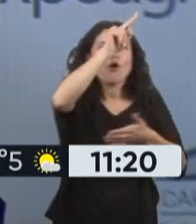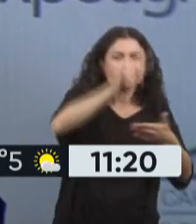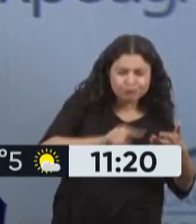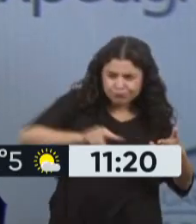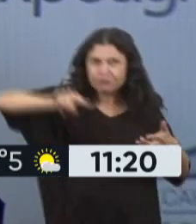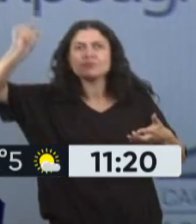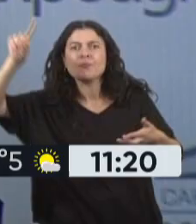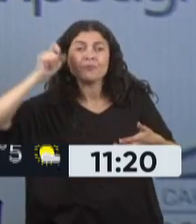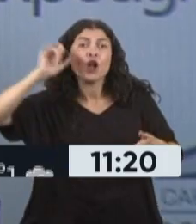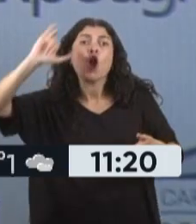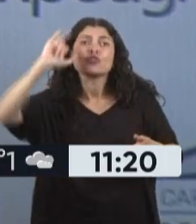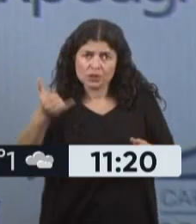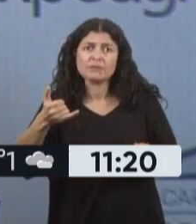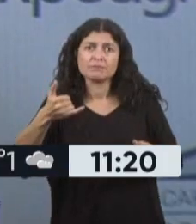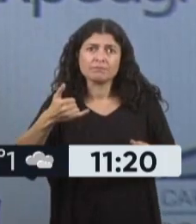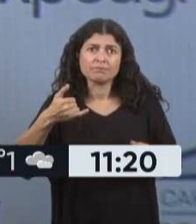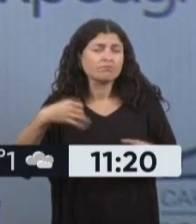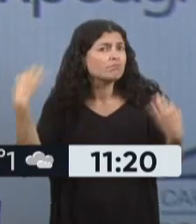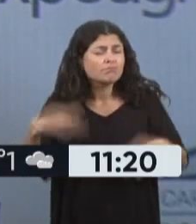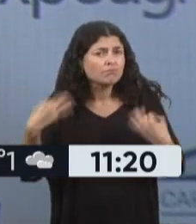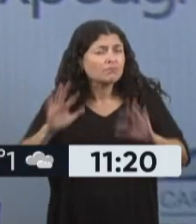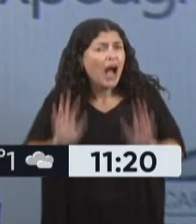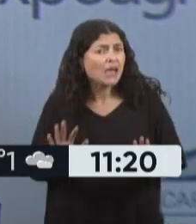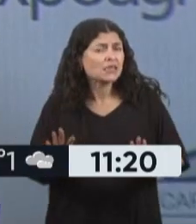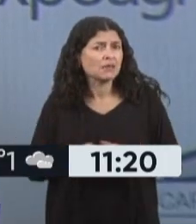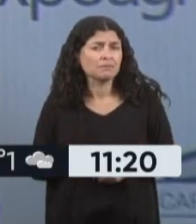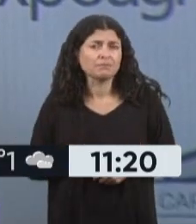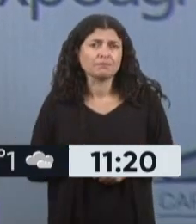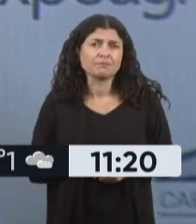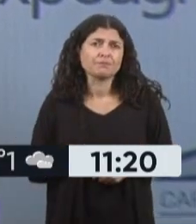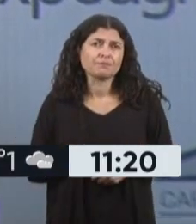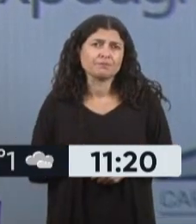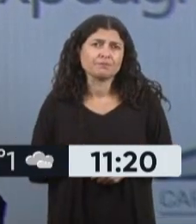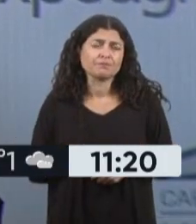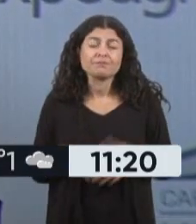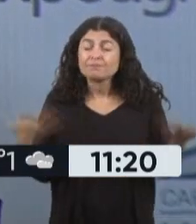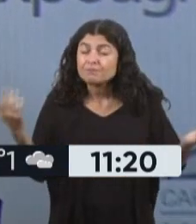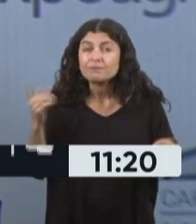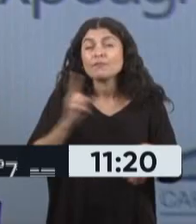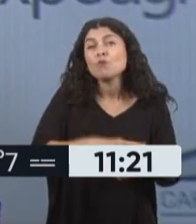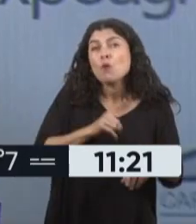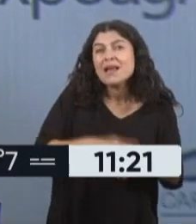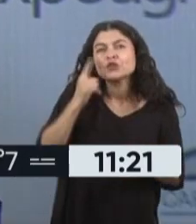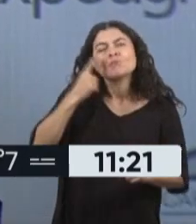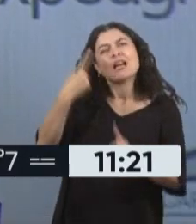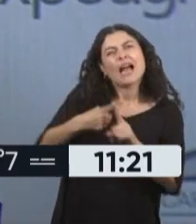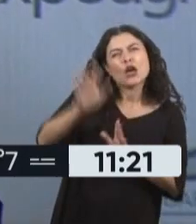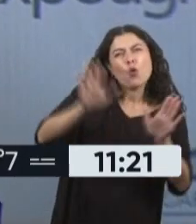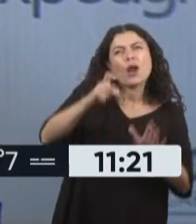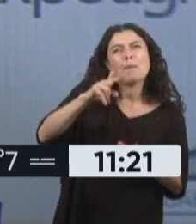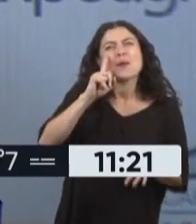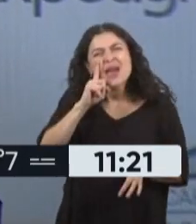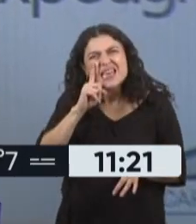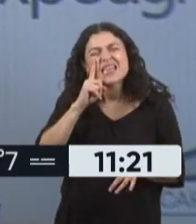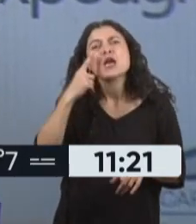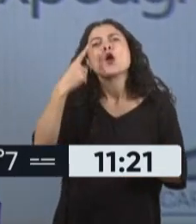la recuperación fue en V corta y cuando uno toma el PBI desestacionalizado en la